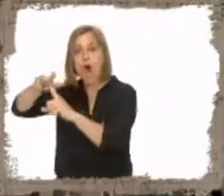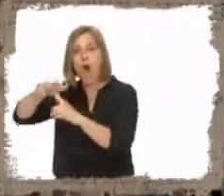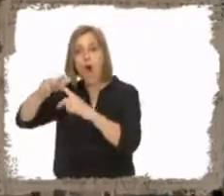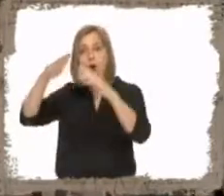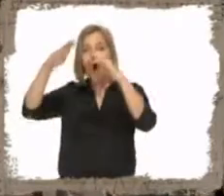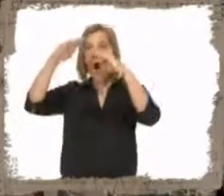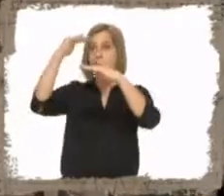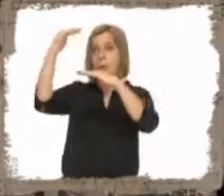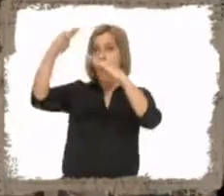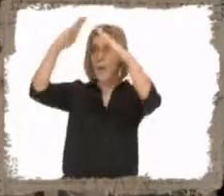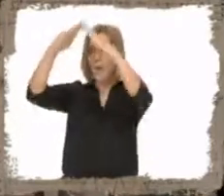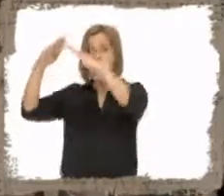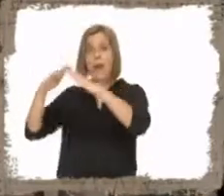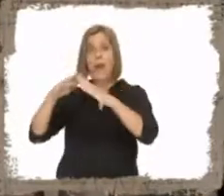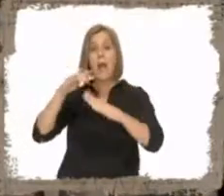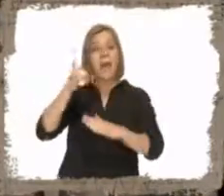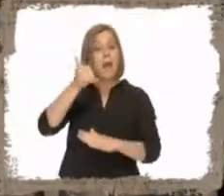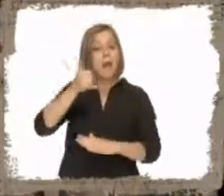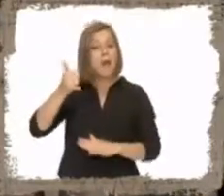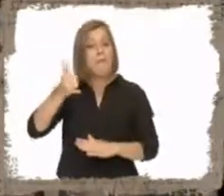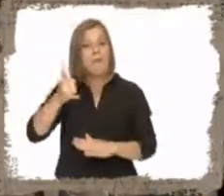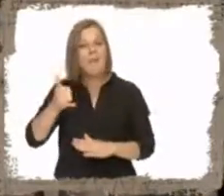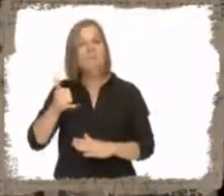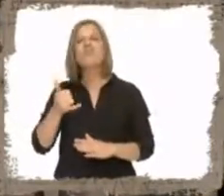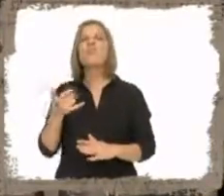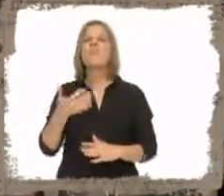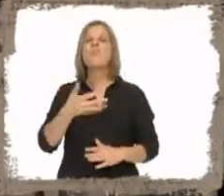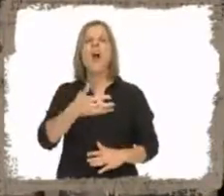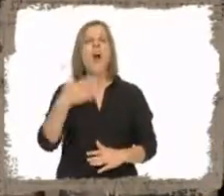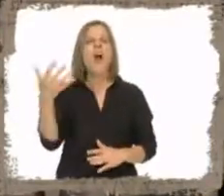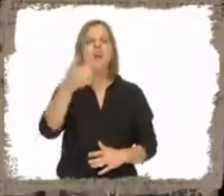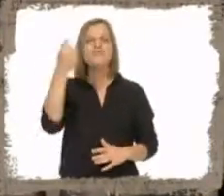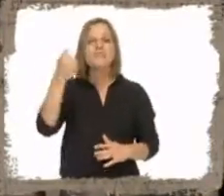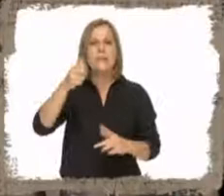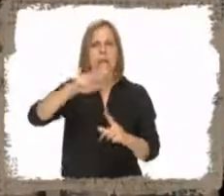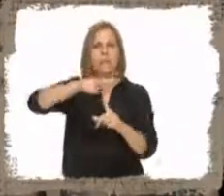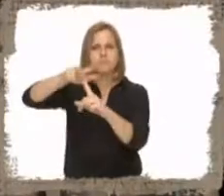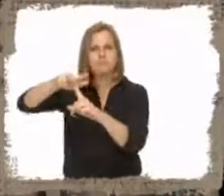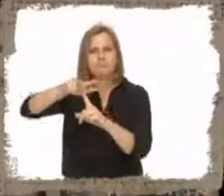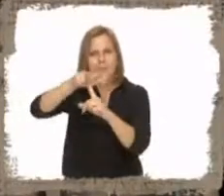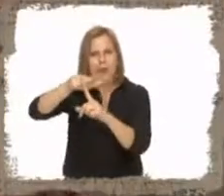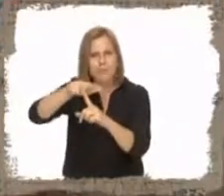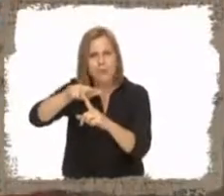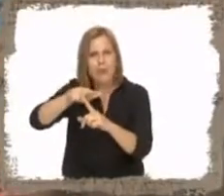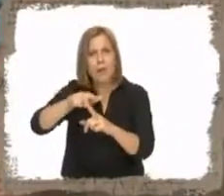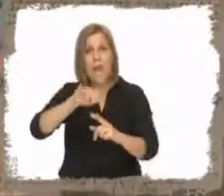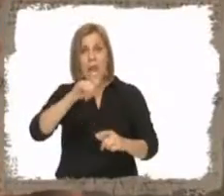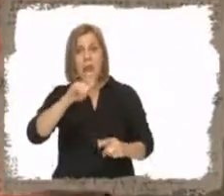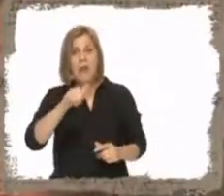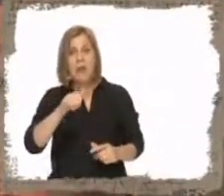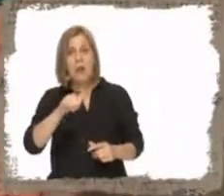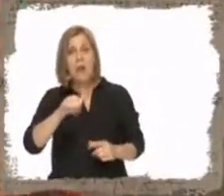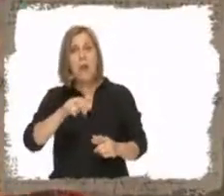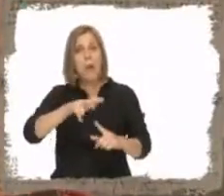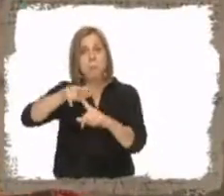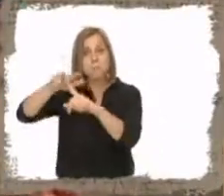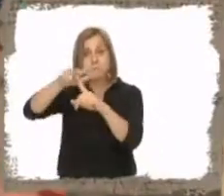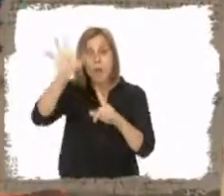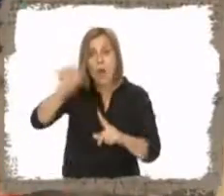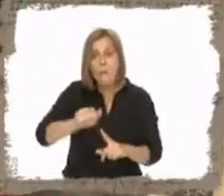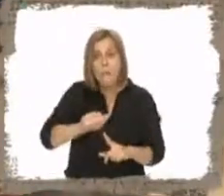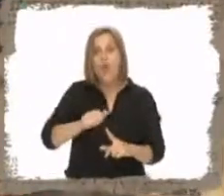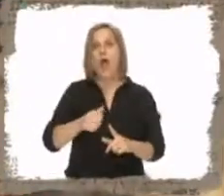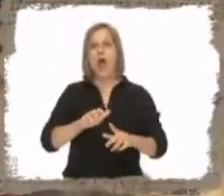filmar arriba del techo de las casas como vos querés, vamos a conseguir un helicóptero. Claro, un helicóptero, conseguimos un